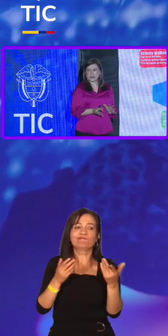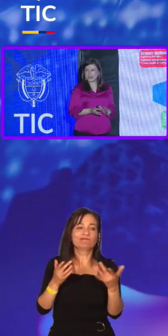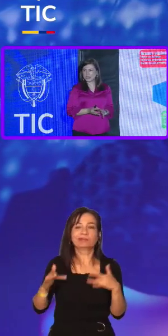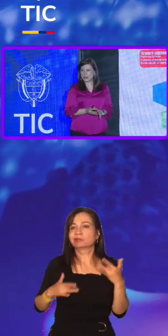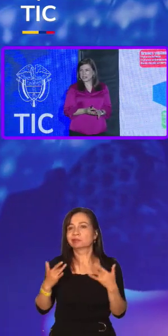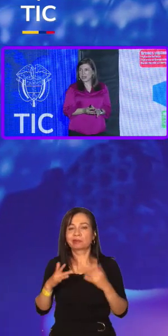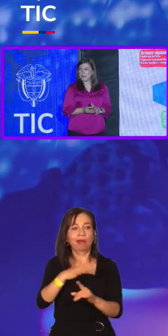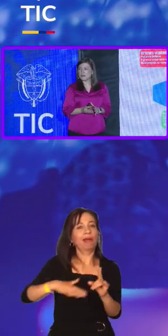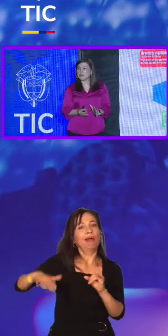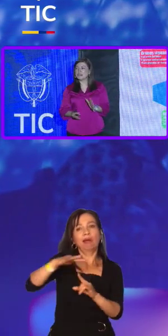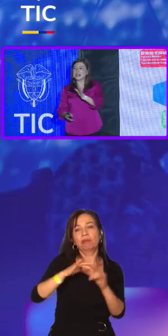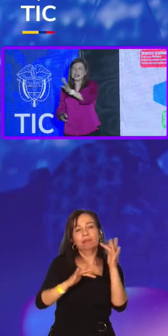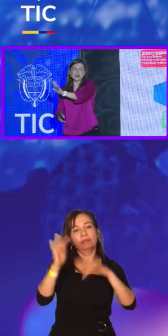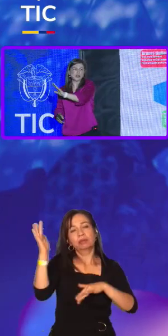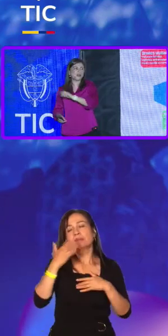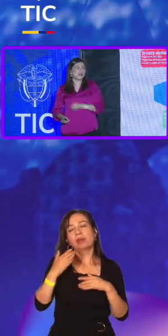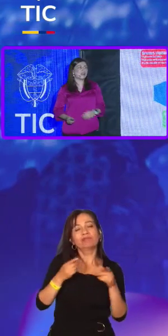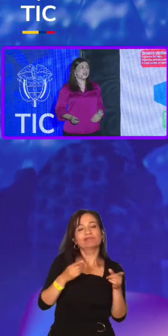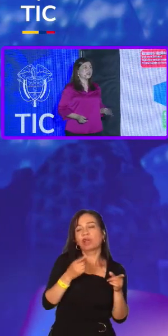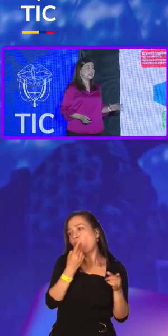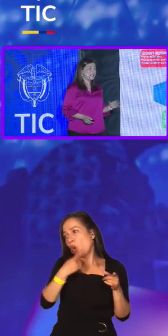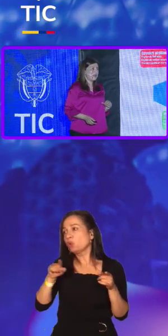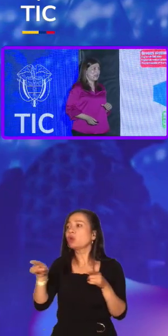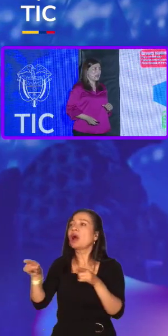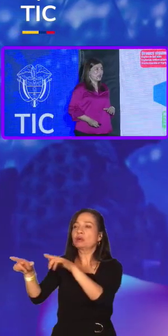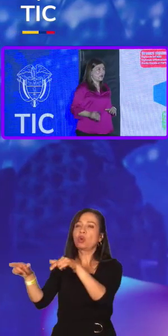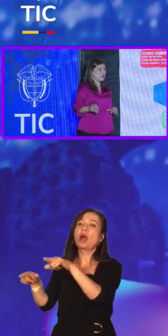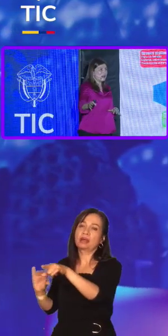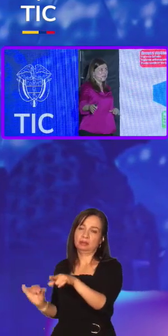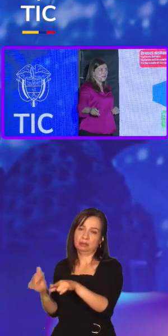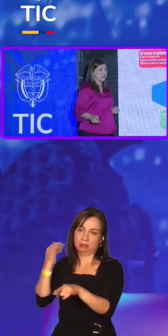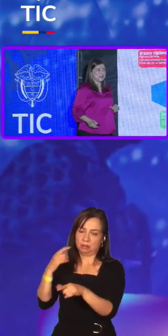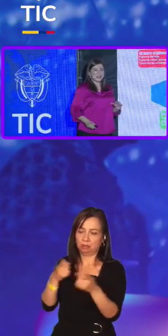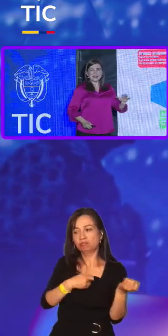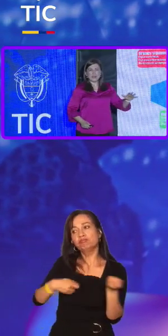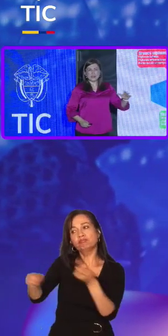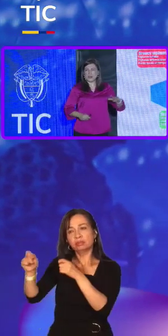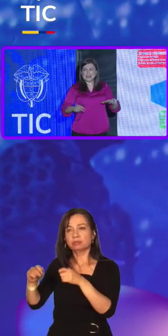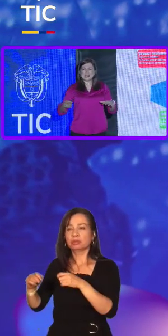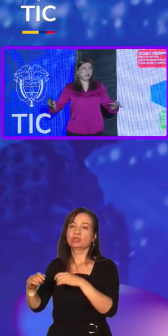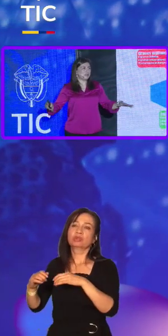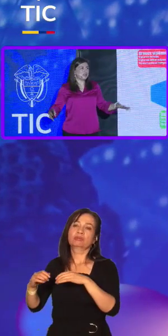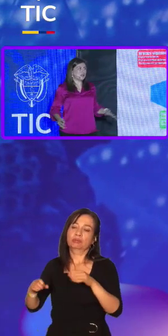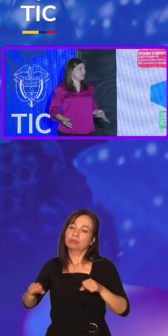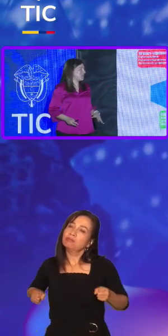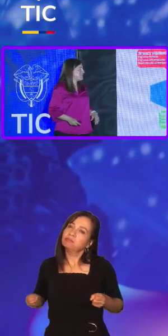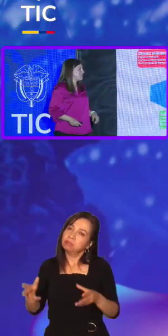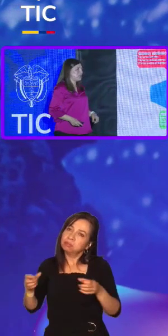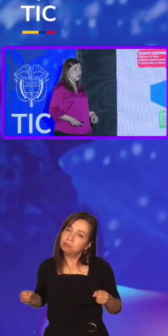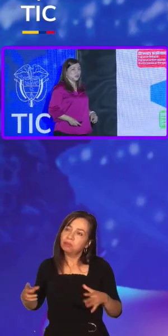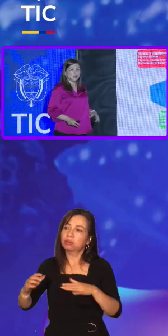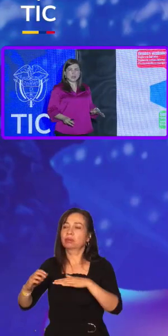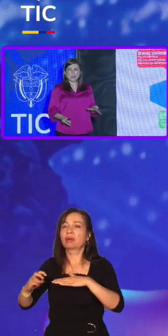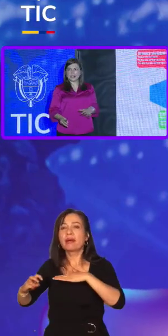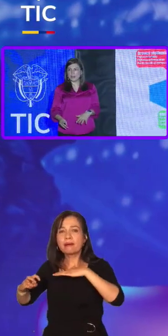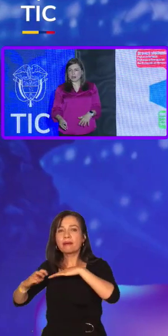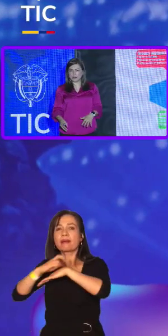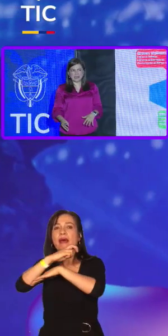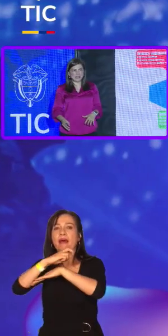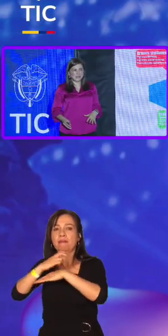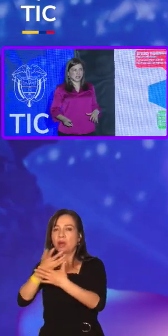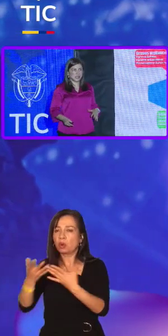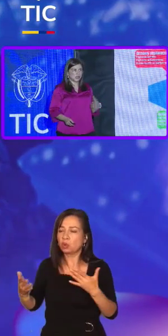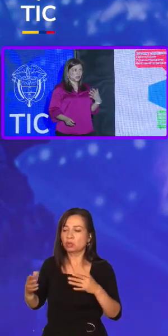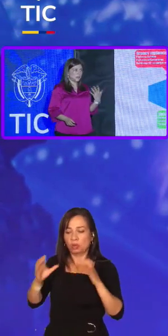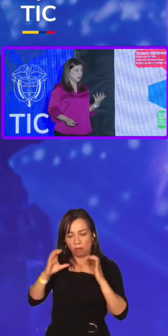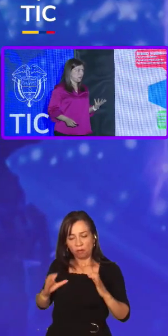disfrutar, no tiene las condiciones. Mejor vamos a aquel otro lugar donde sí tengo las rampas, tengo todas las adaptaciones que necesito, no solamente